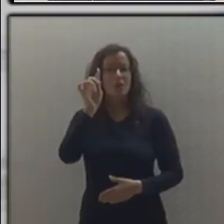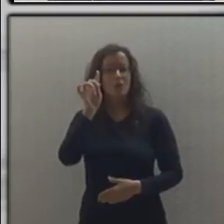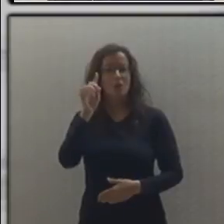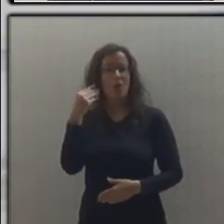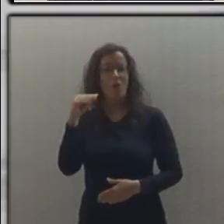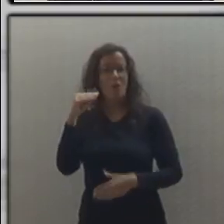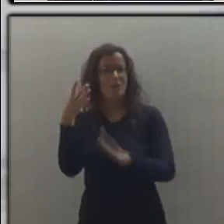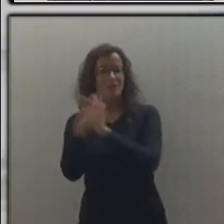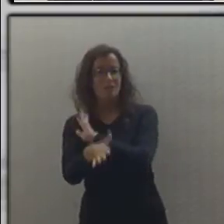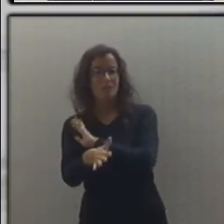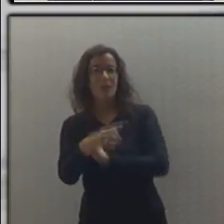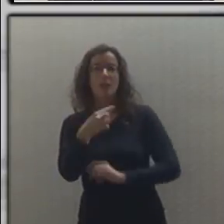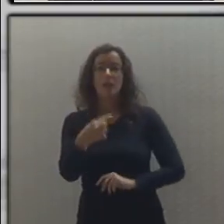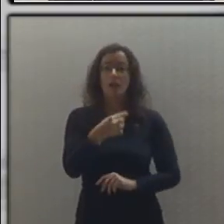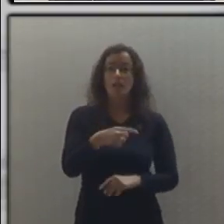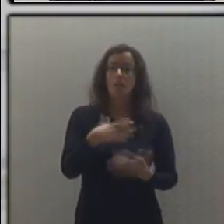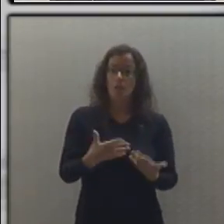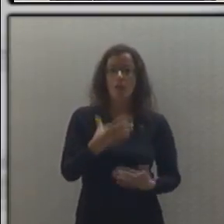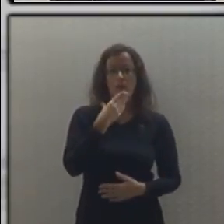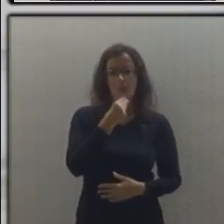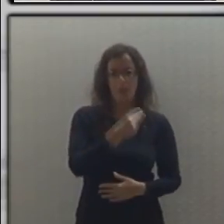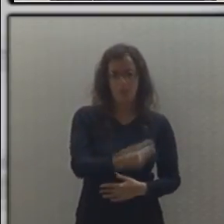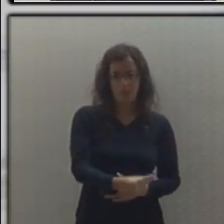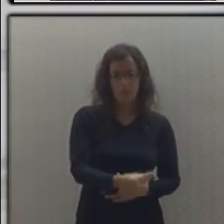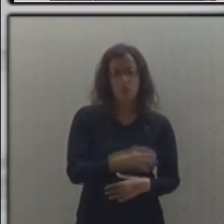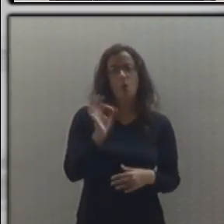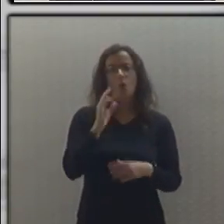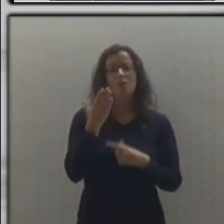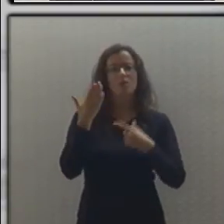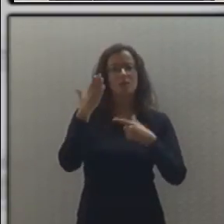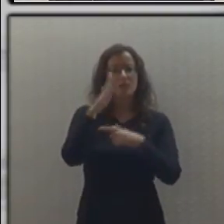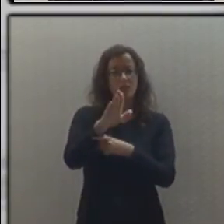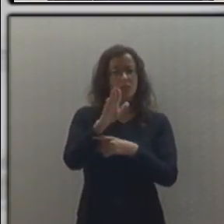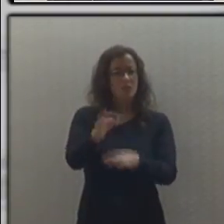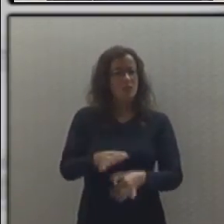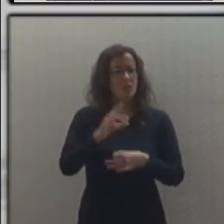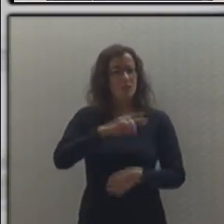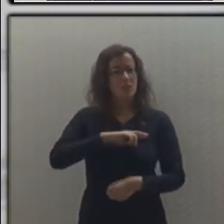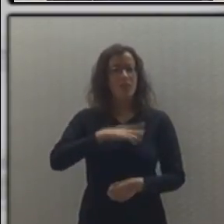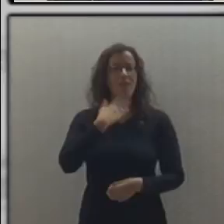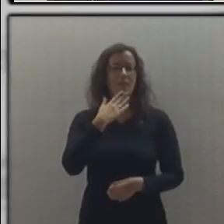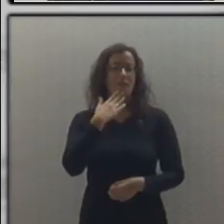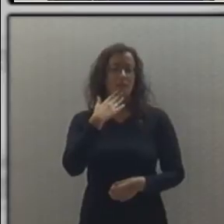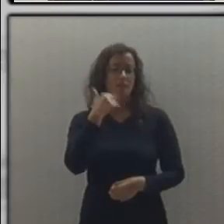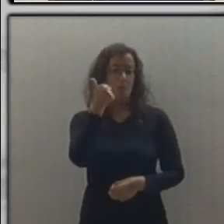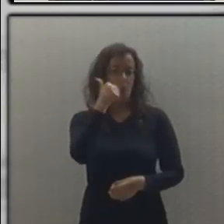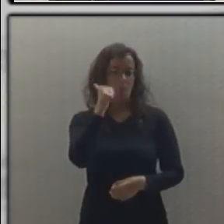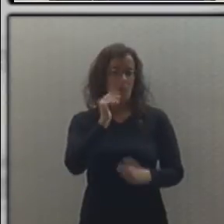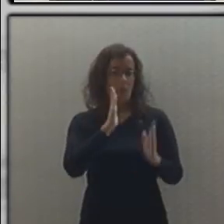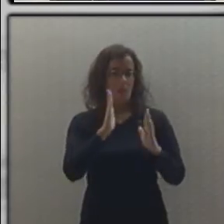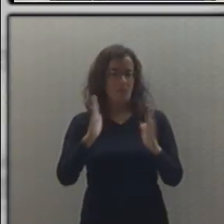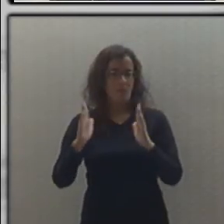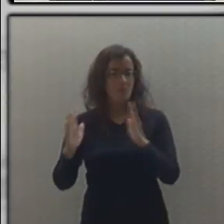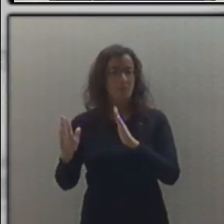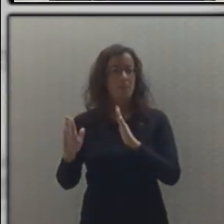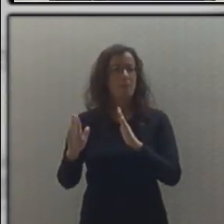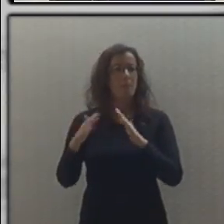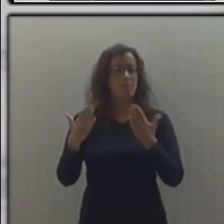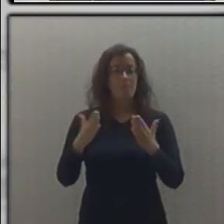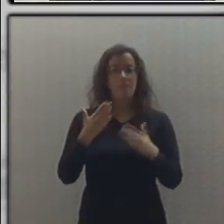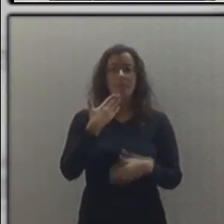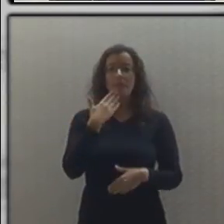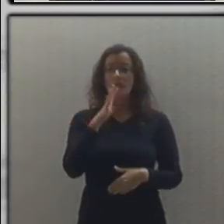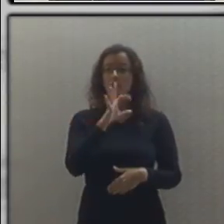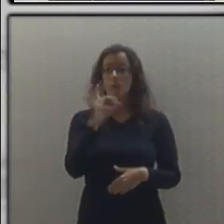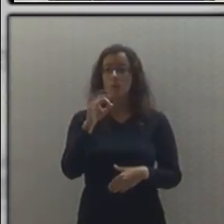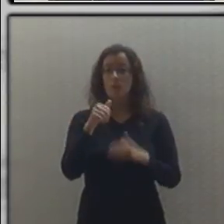parte negativa es el envejecimiento. O la representación alegórica que siempre se ha tenido en las edades del hombre, por la cual a partir de los 50